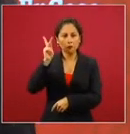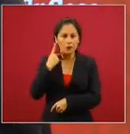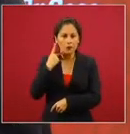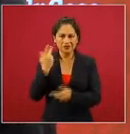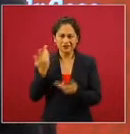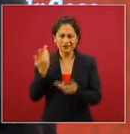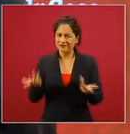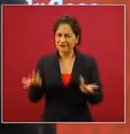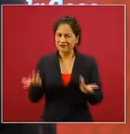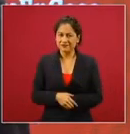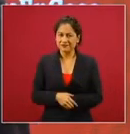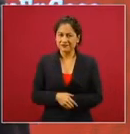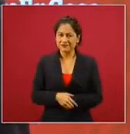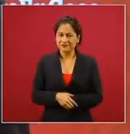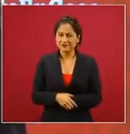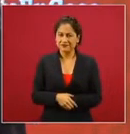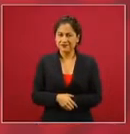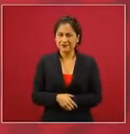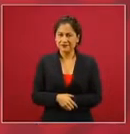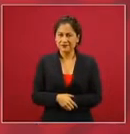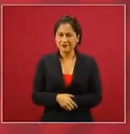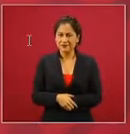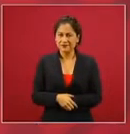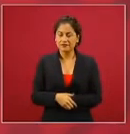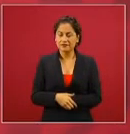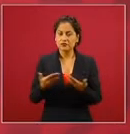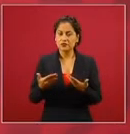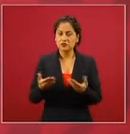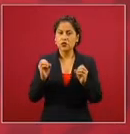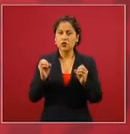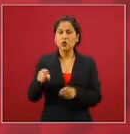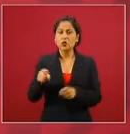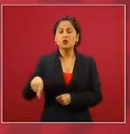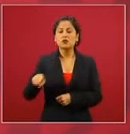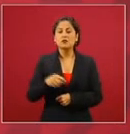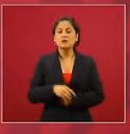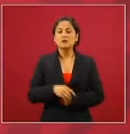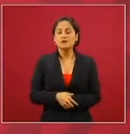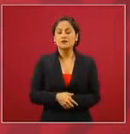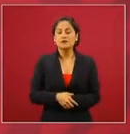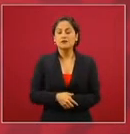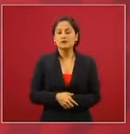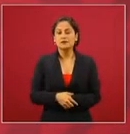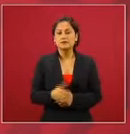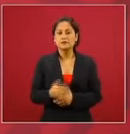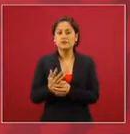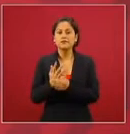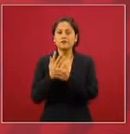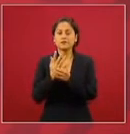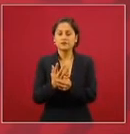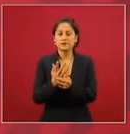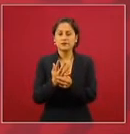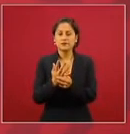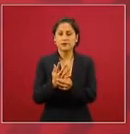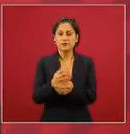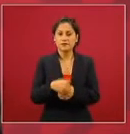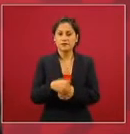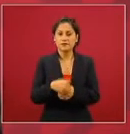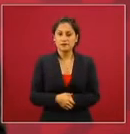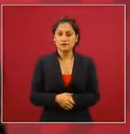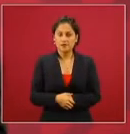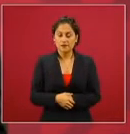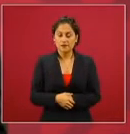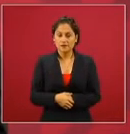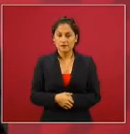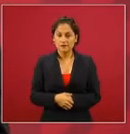decía el alazán tostado, Gonzalo N. Santos,